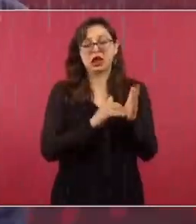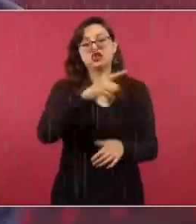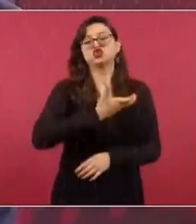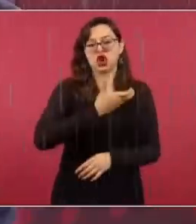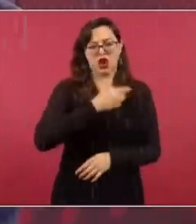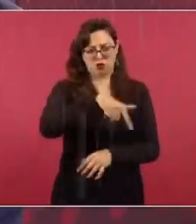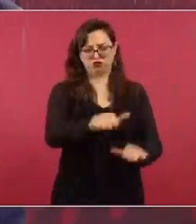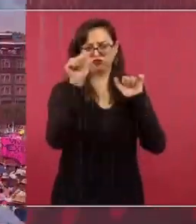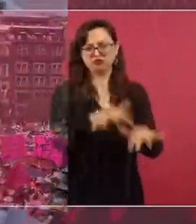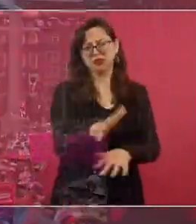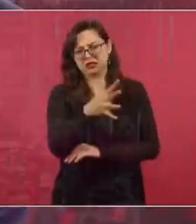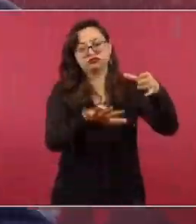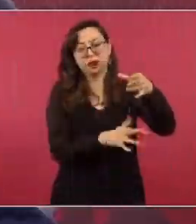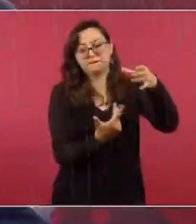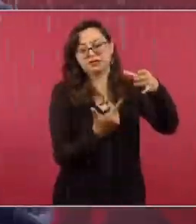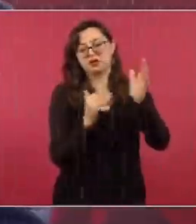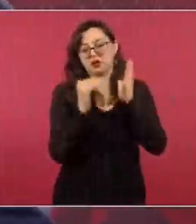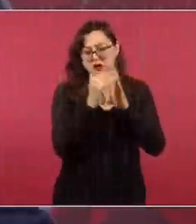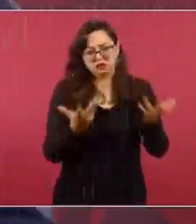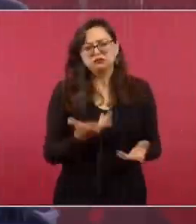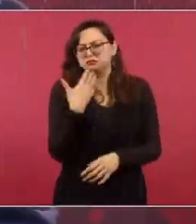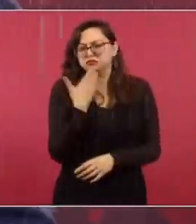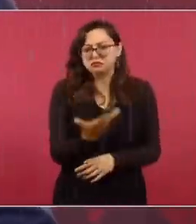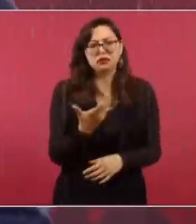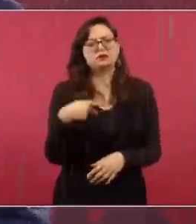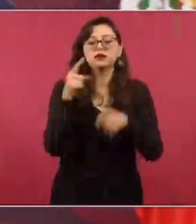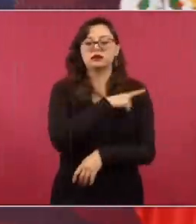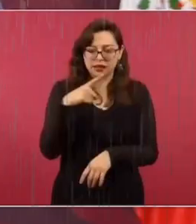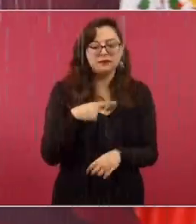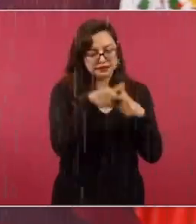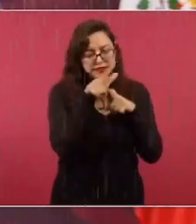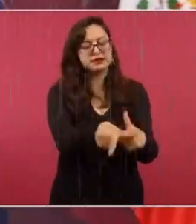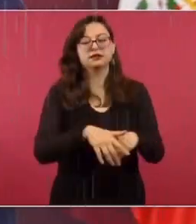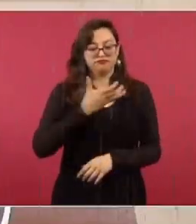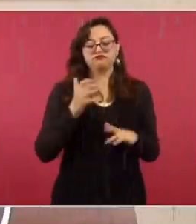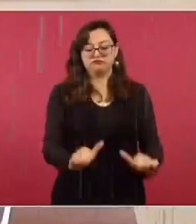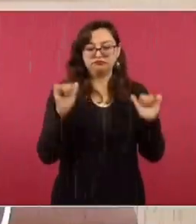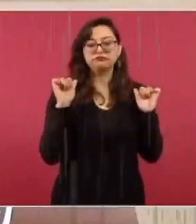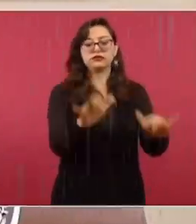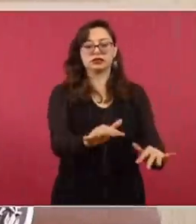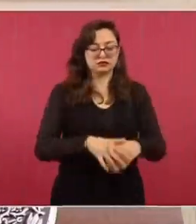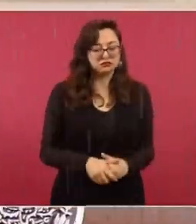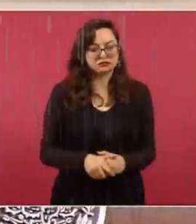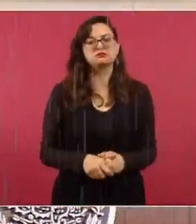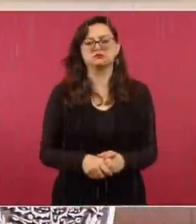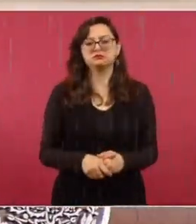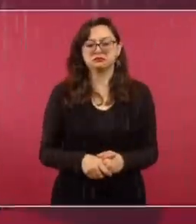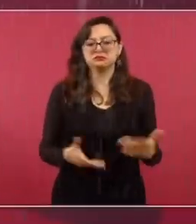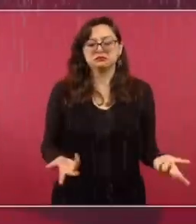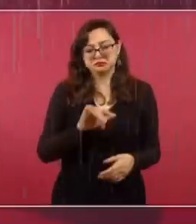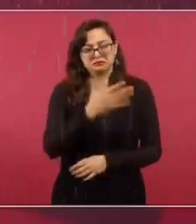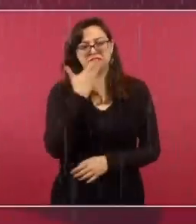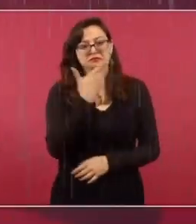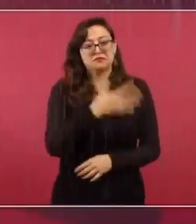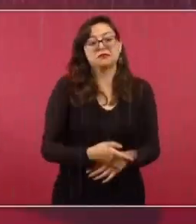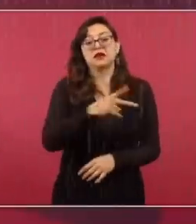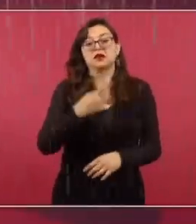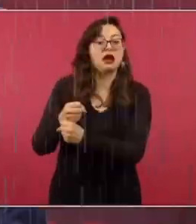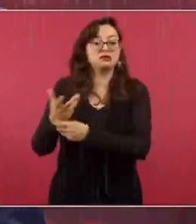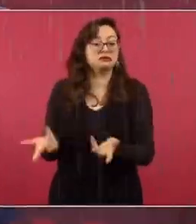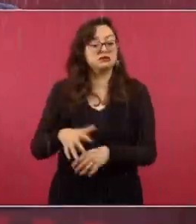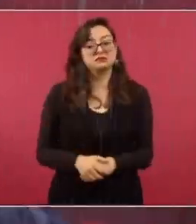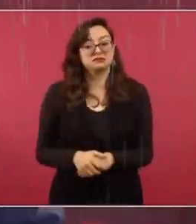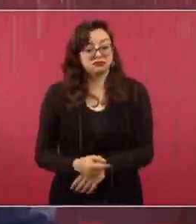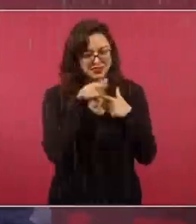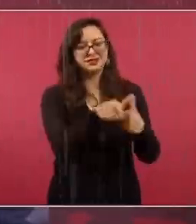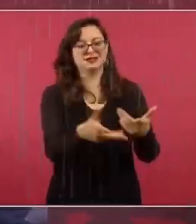Y en otros estados, sobre todo, donde gobierna el PAN. Entonces, tienen que mover más gente. Tienen el Zócalo. Nosotros, para poder lograr el cambio, lo llenamos 60 veces.